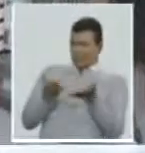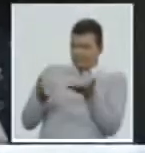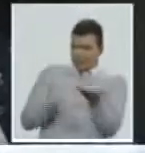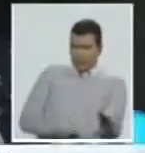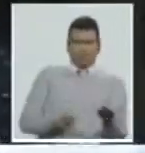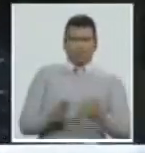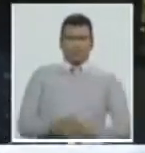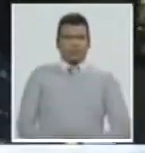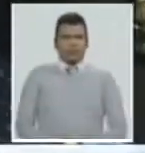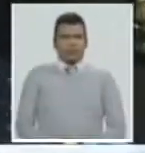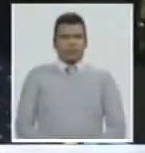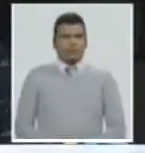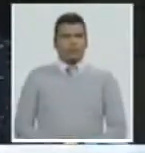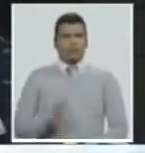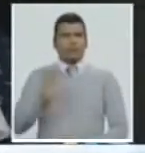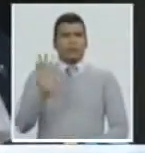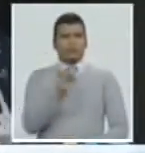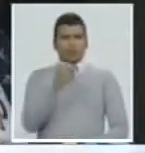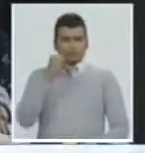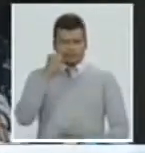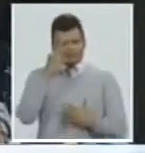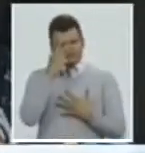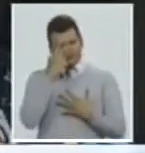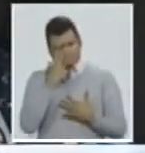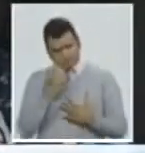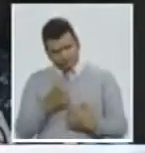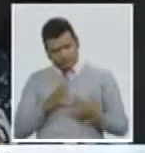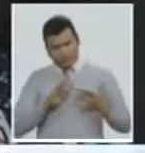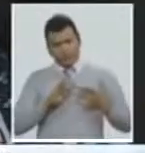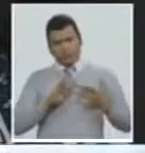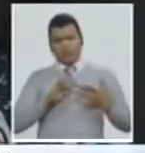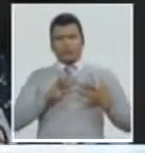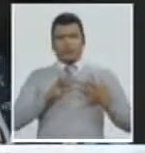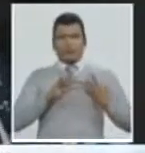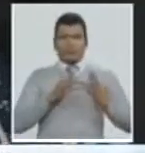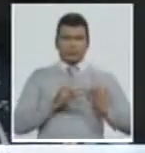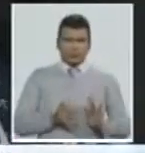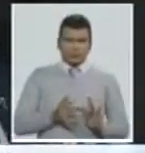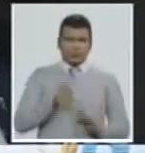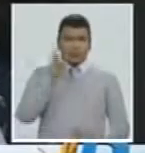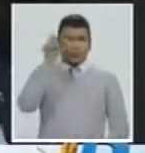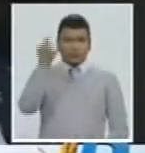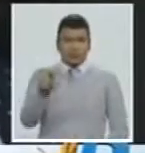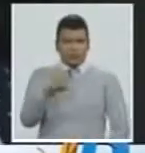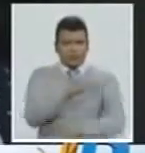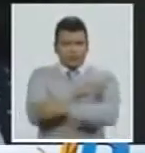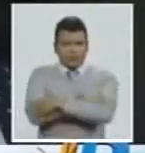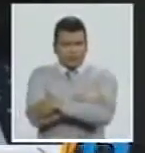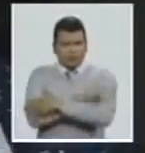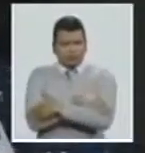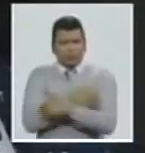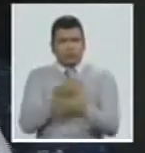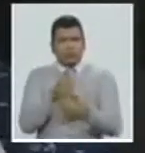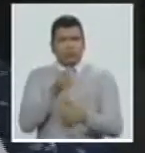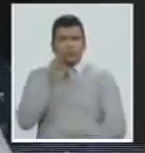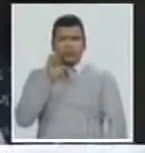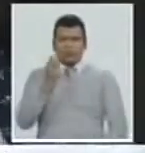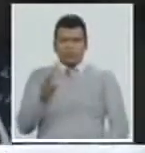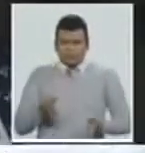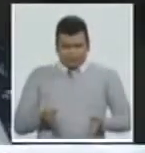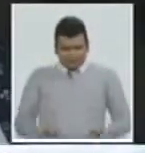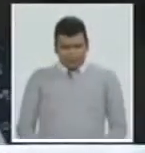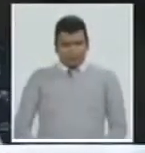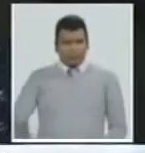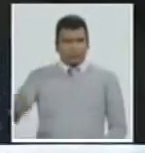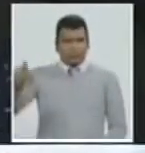noticia. Nosotros por aquí todos estamos muy adoloridos porque ella era una niña sana, una niña que nosotros la vimos nacer, la